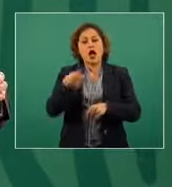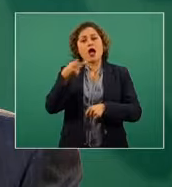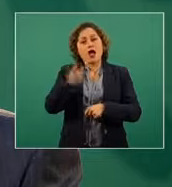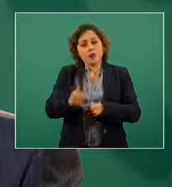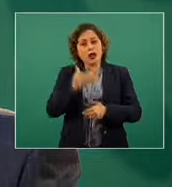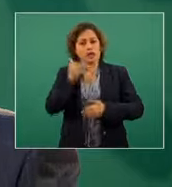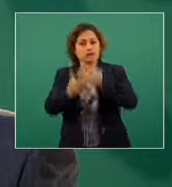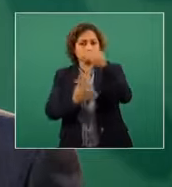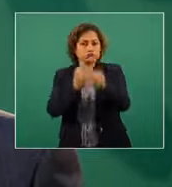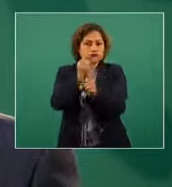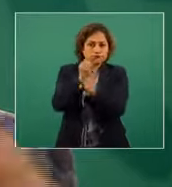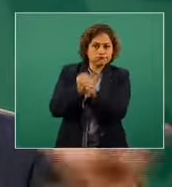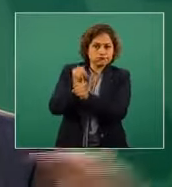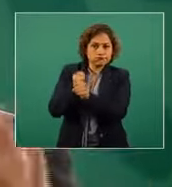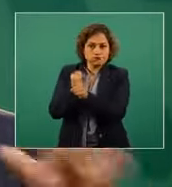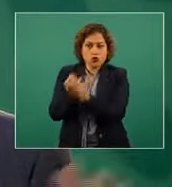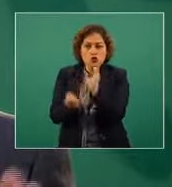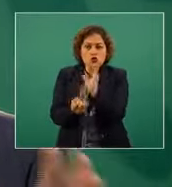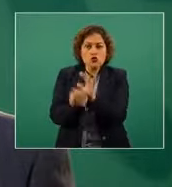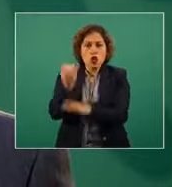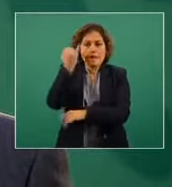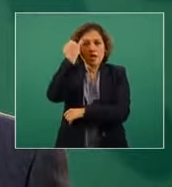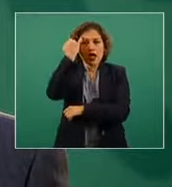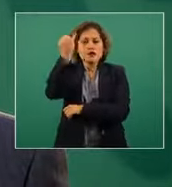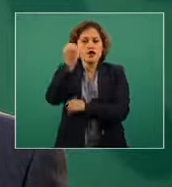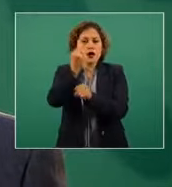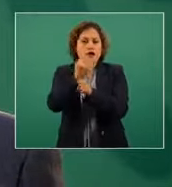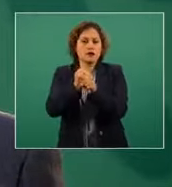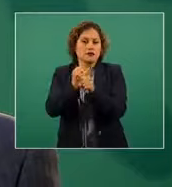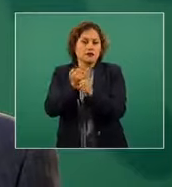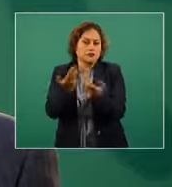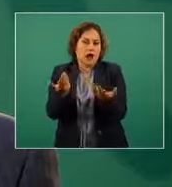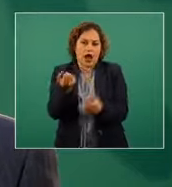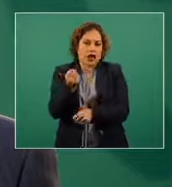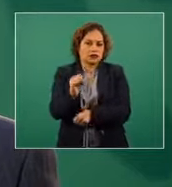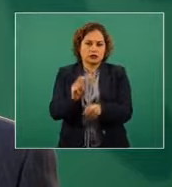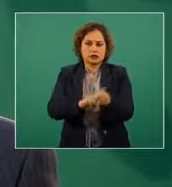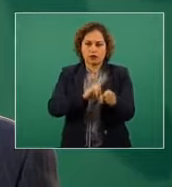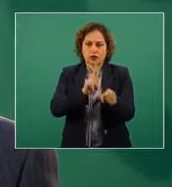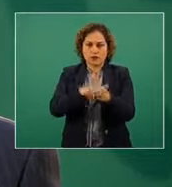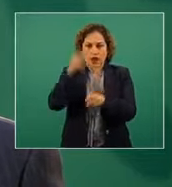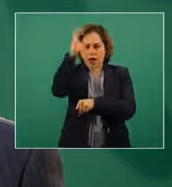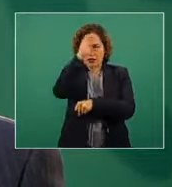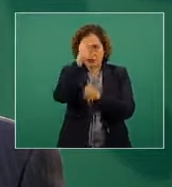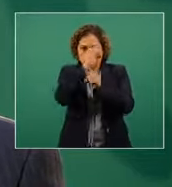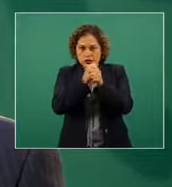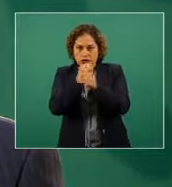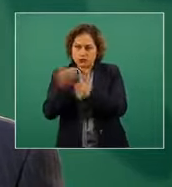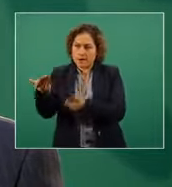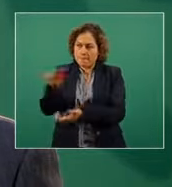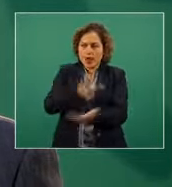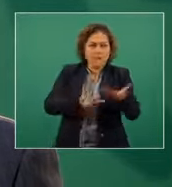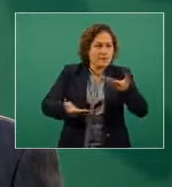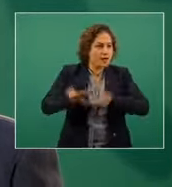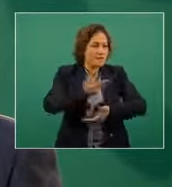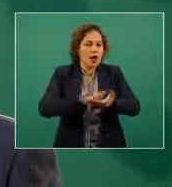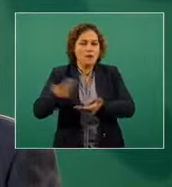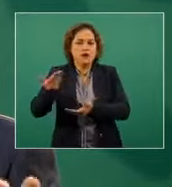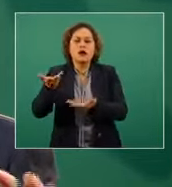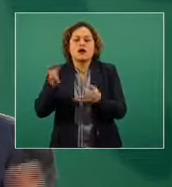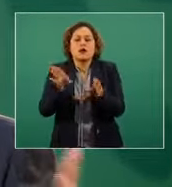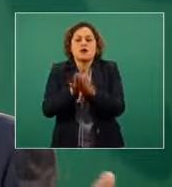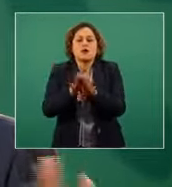como suele ocurrir en ciencia, hay una conversación abierta sobre cuáles son los elementos de evidencia que podrían hacer que